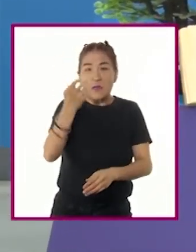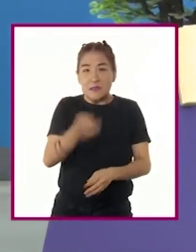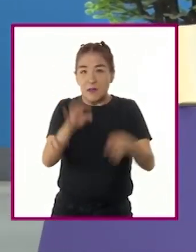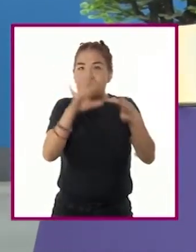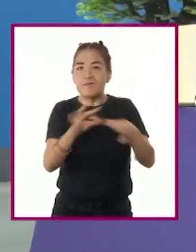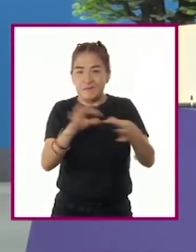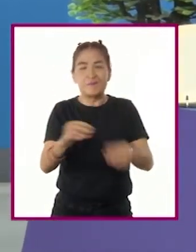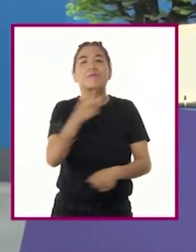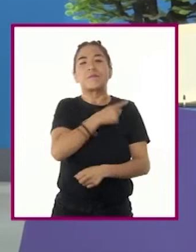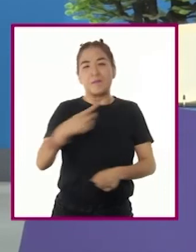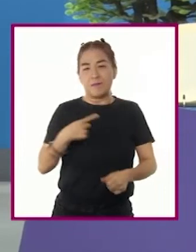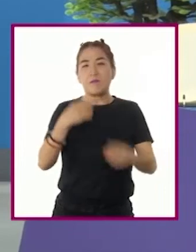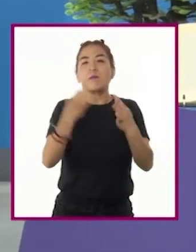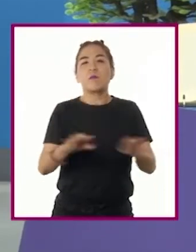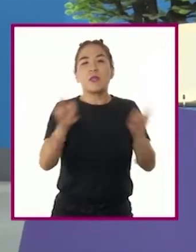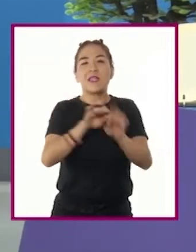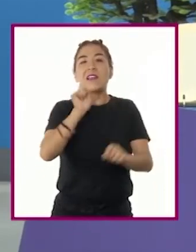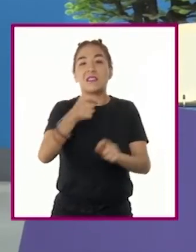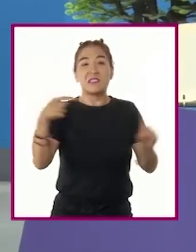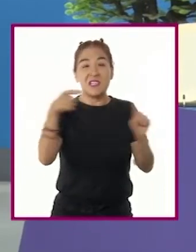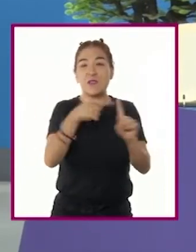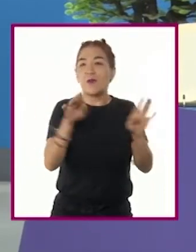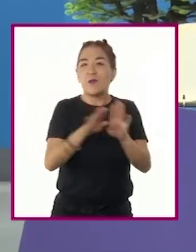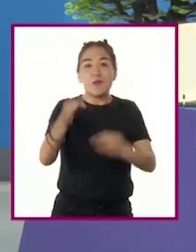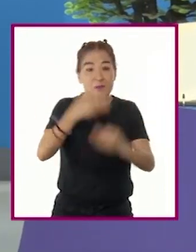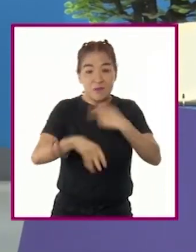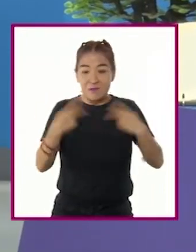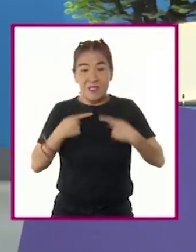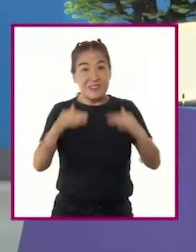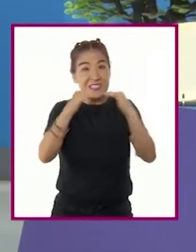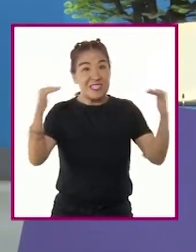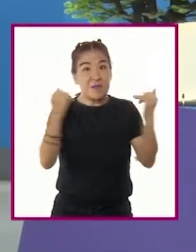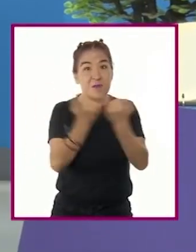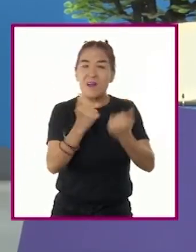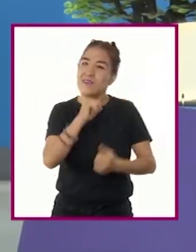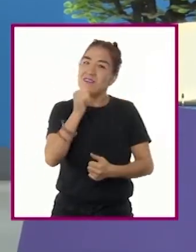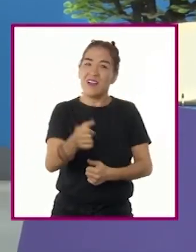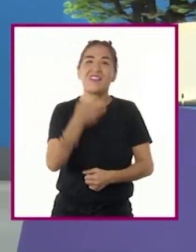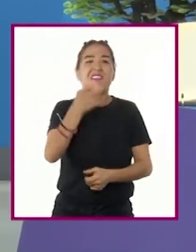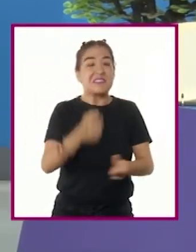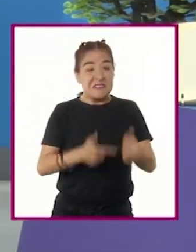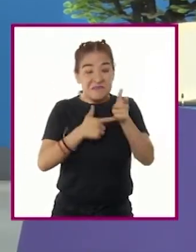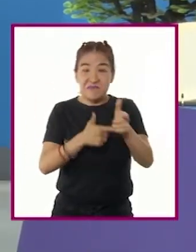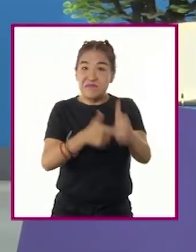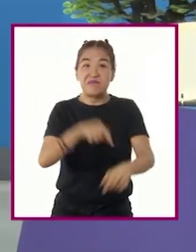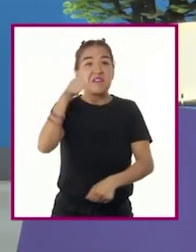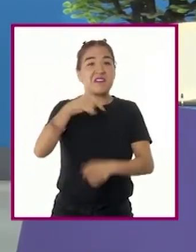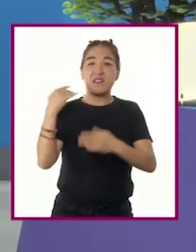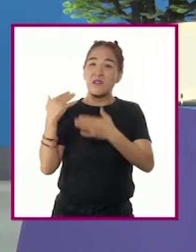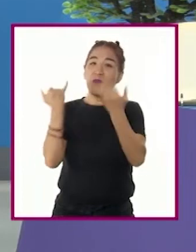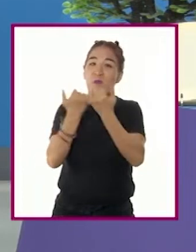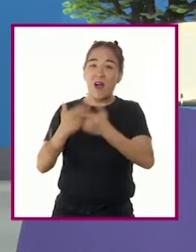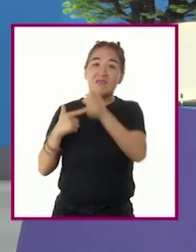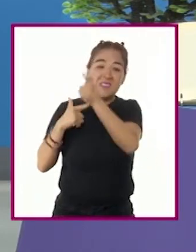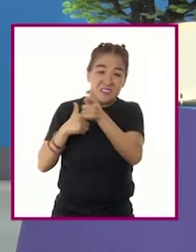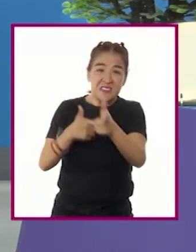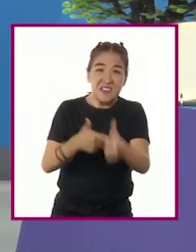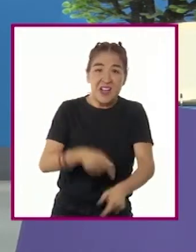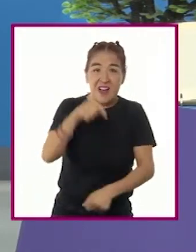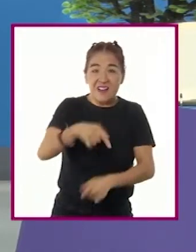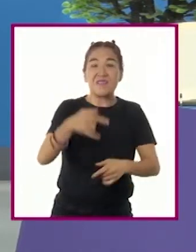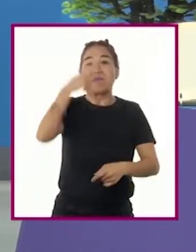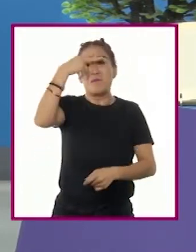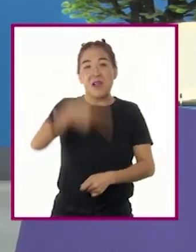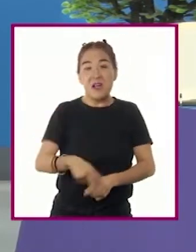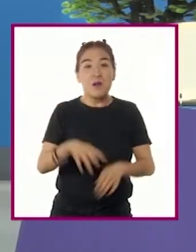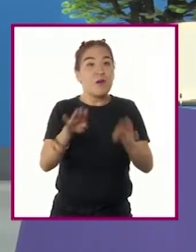importante señalar que el tema de la desigualdad ha sido una constante en la historia de México, para lo cual aún no hay una